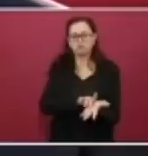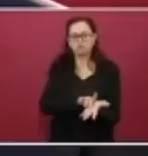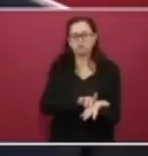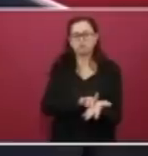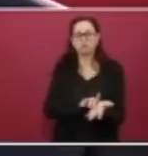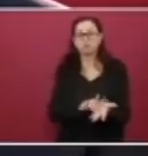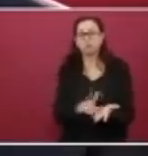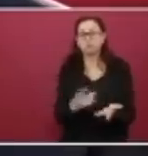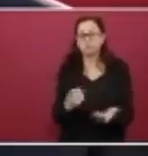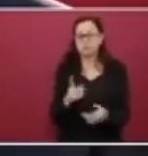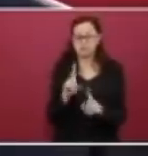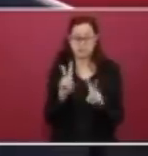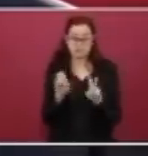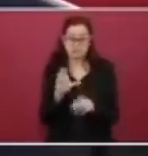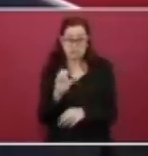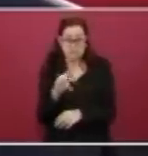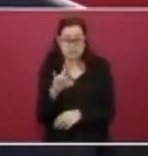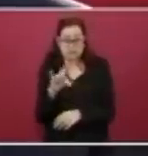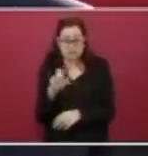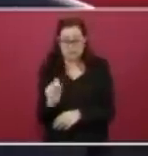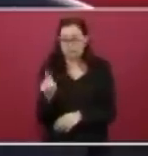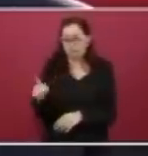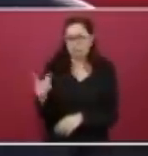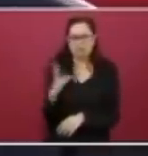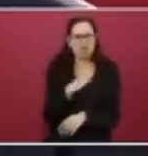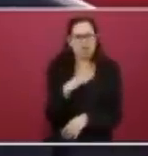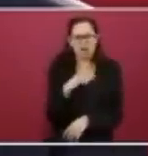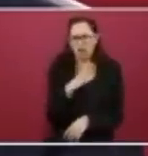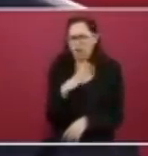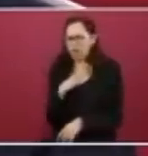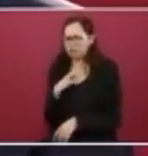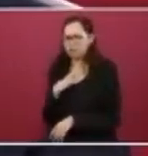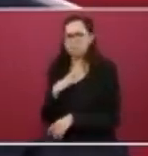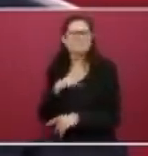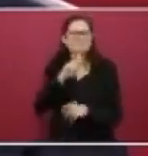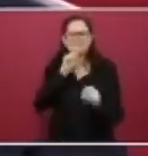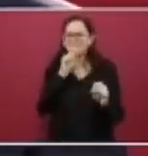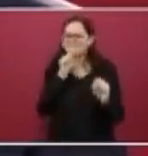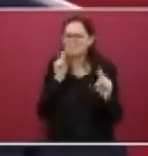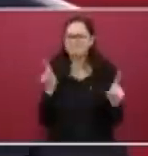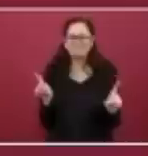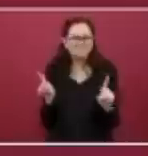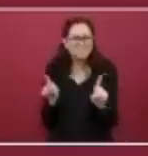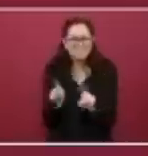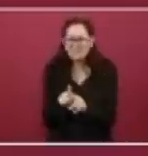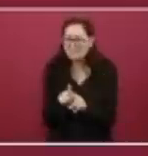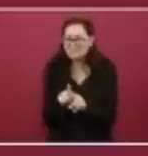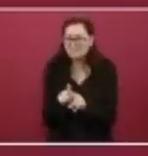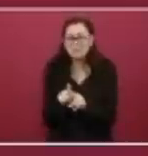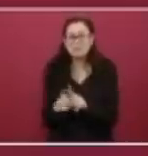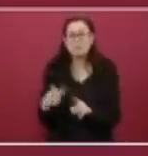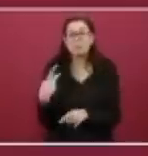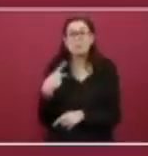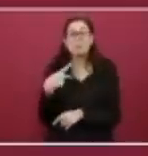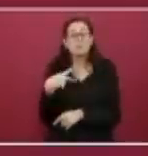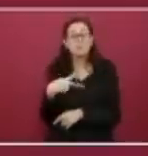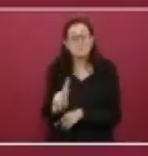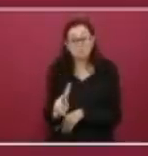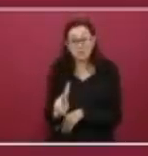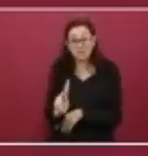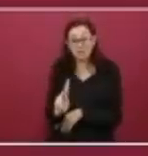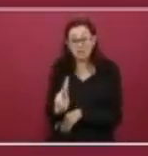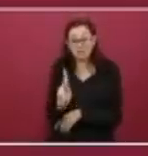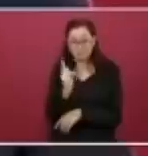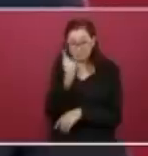los cendis ya está es exactamente lo mismo además ya no hay dinero